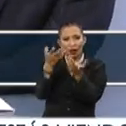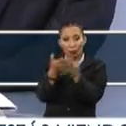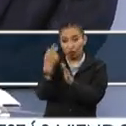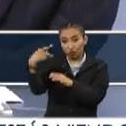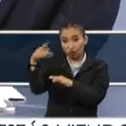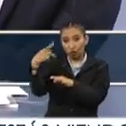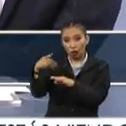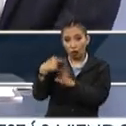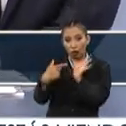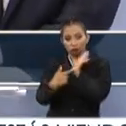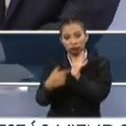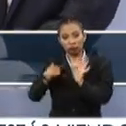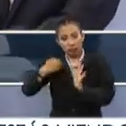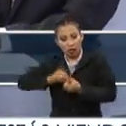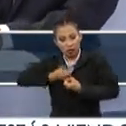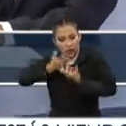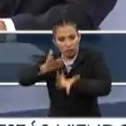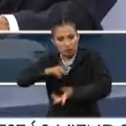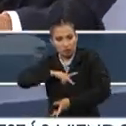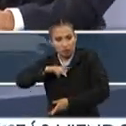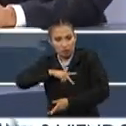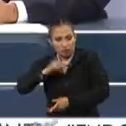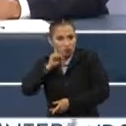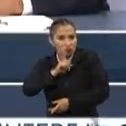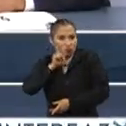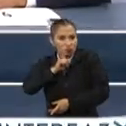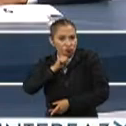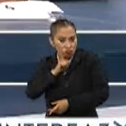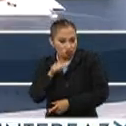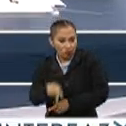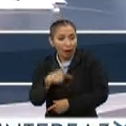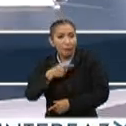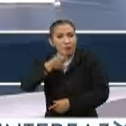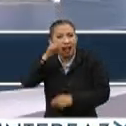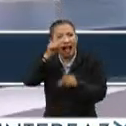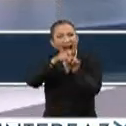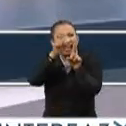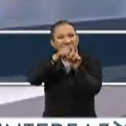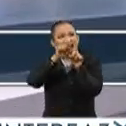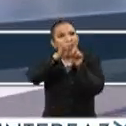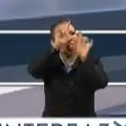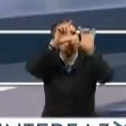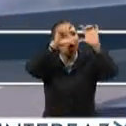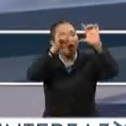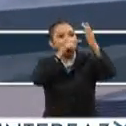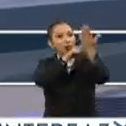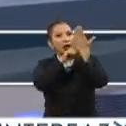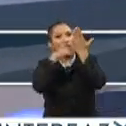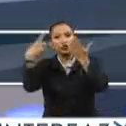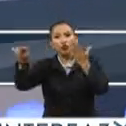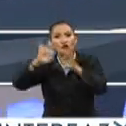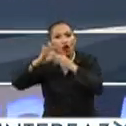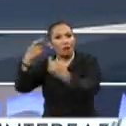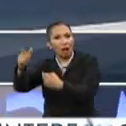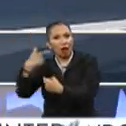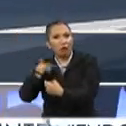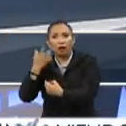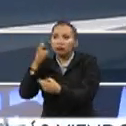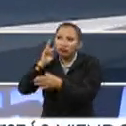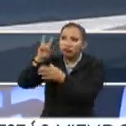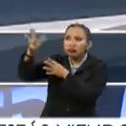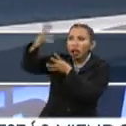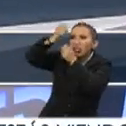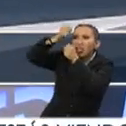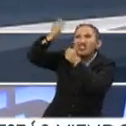su propia enunciación, su propia expresión. Tenemos una primera parte de caricaturas que son como muy reveladoras de la manera en que ella se apropia de la